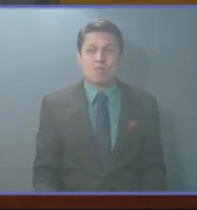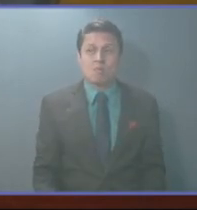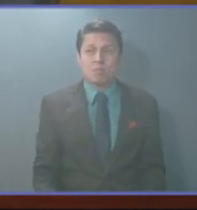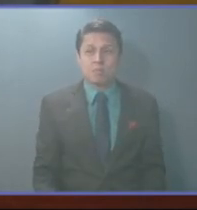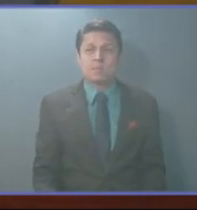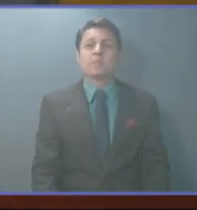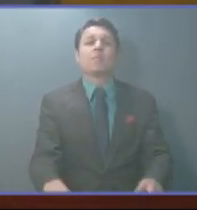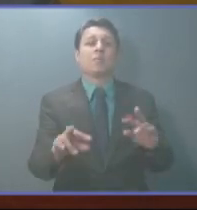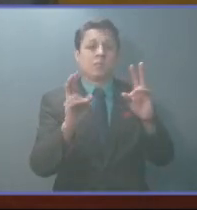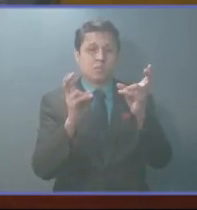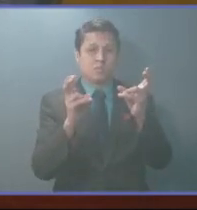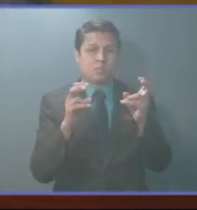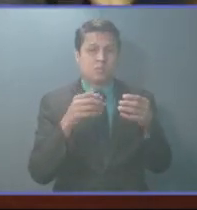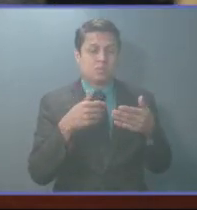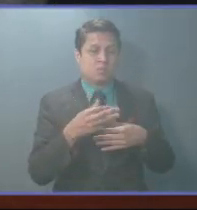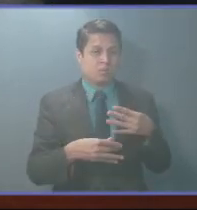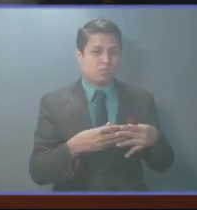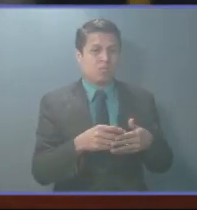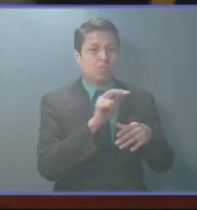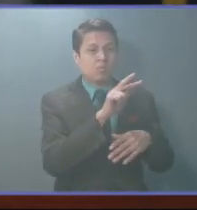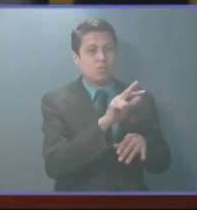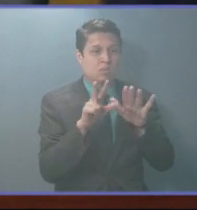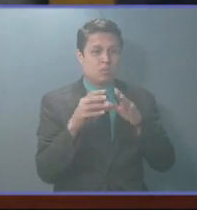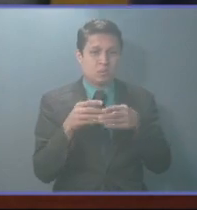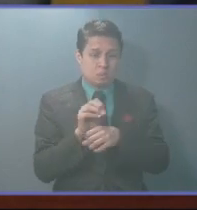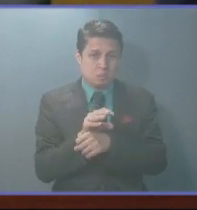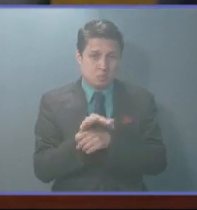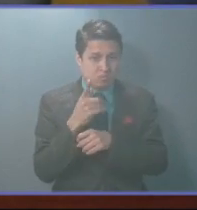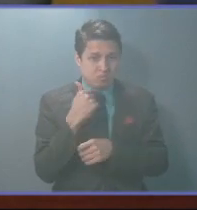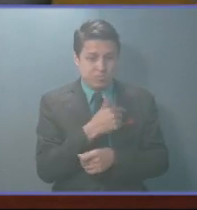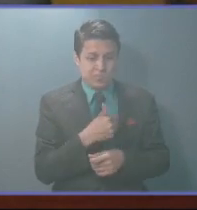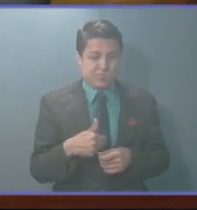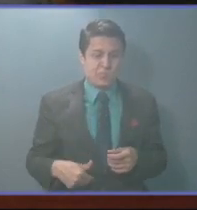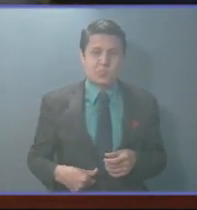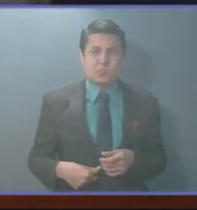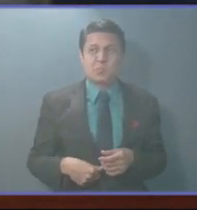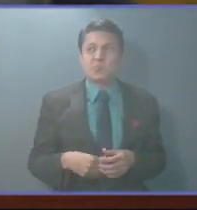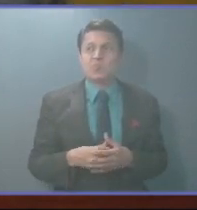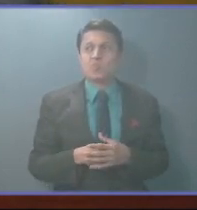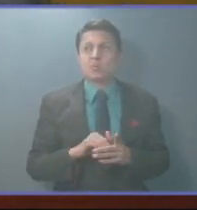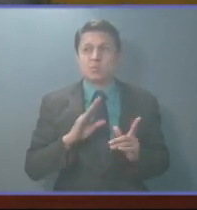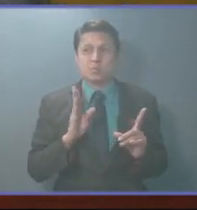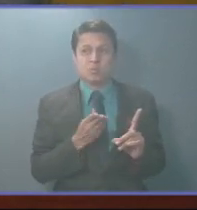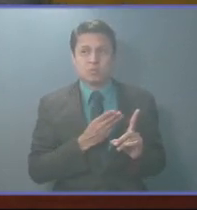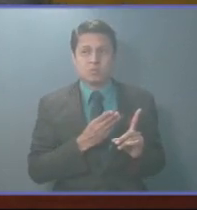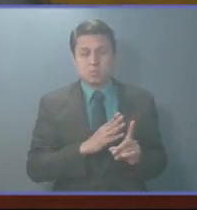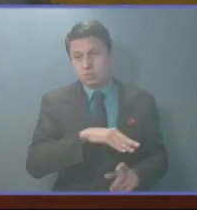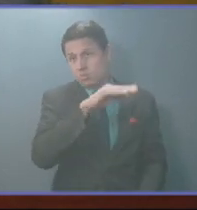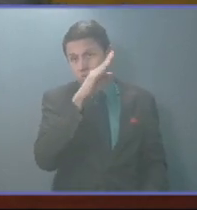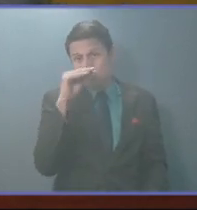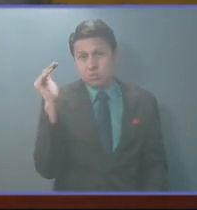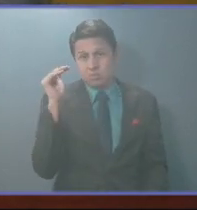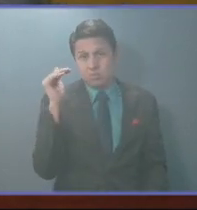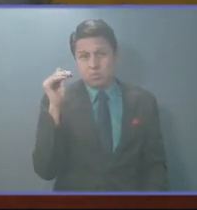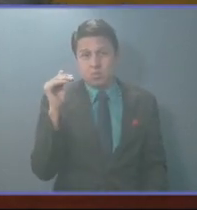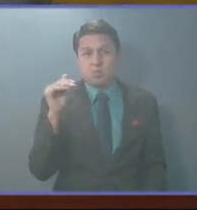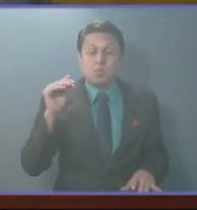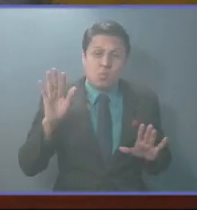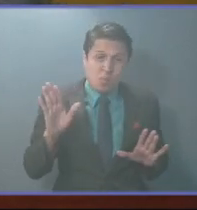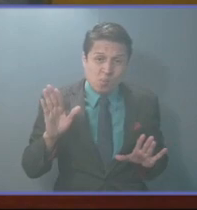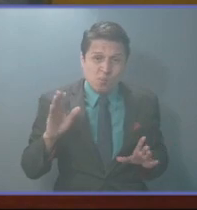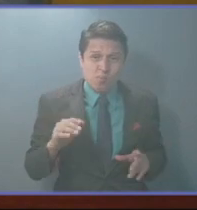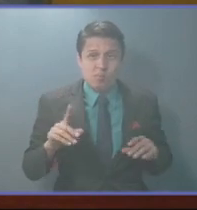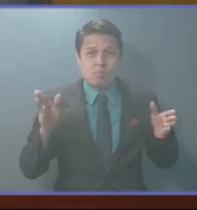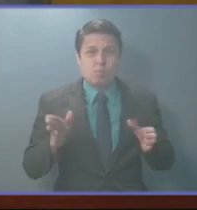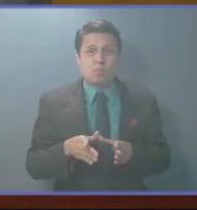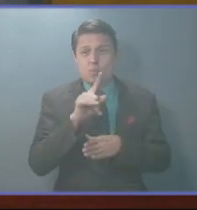Numeral 37. Recomendar a la Presidencia de la República la destitución de los ministros de Estado o a los